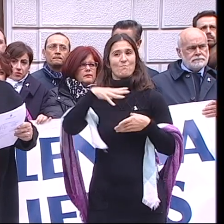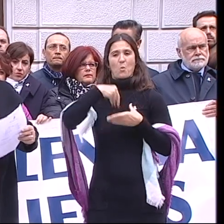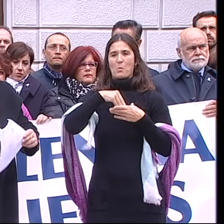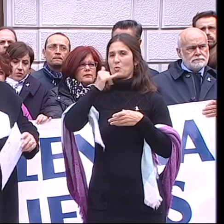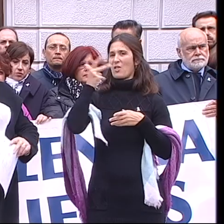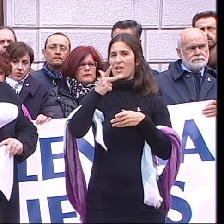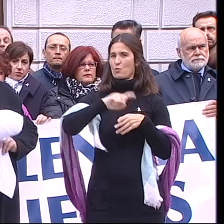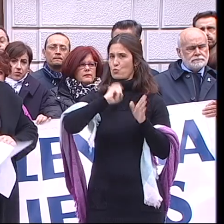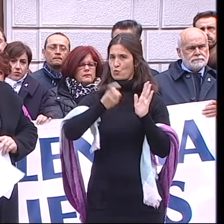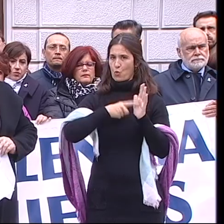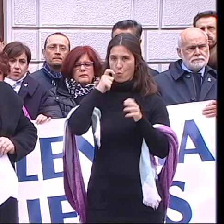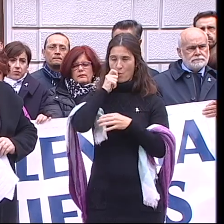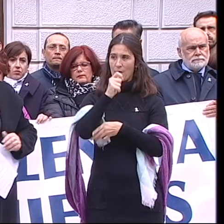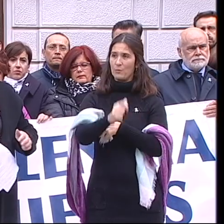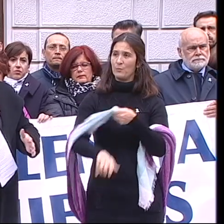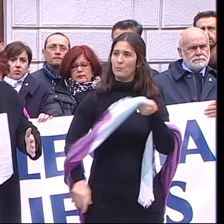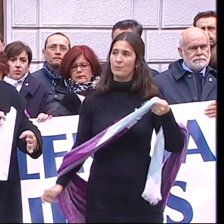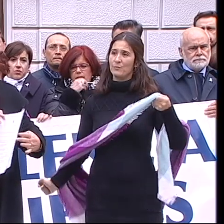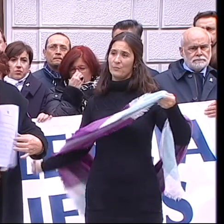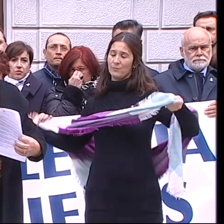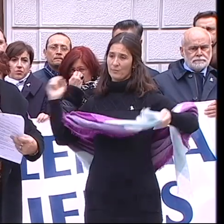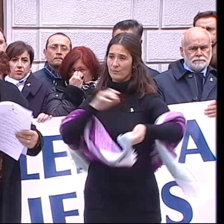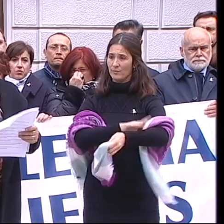todo derecho humano.